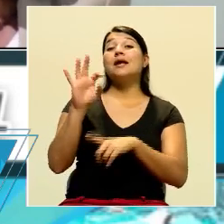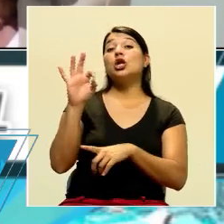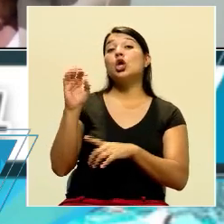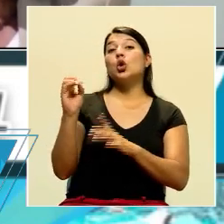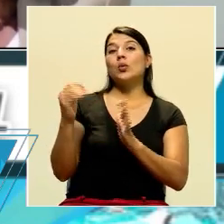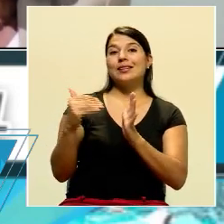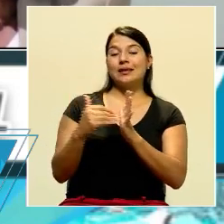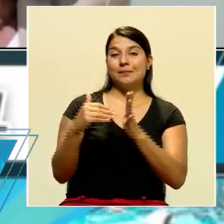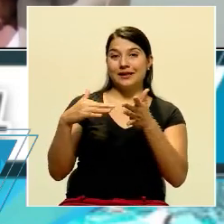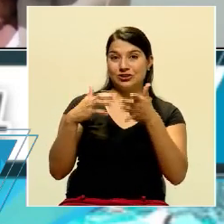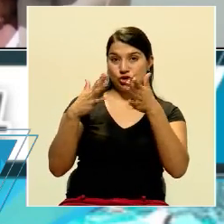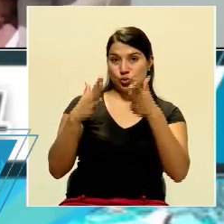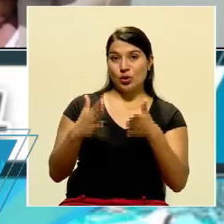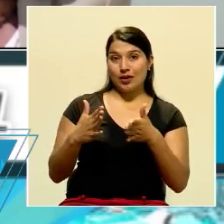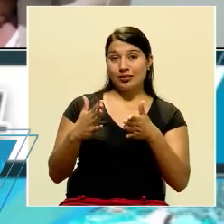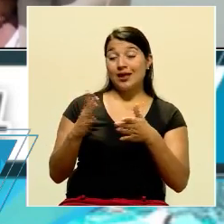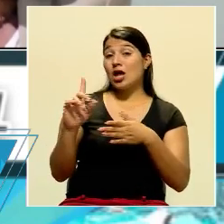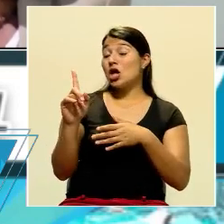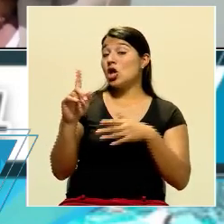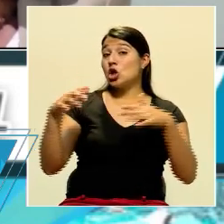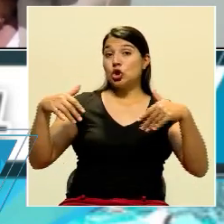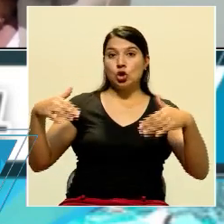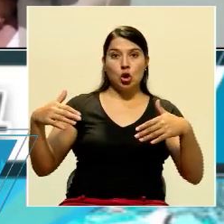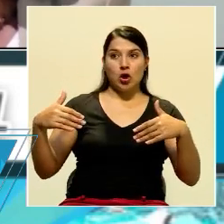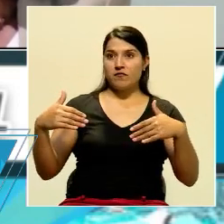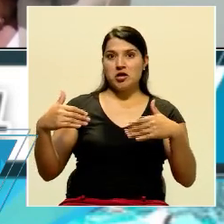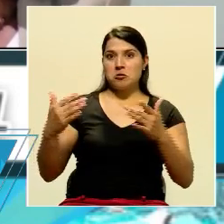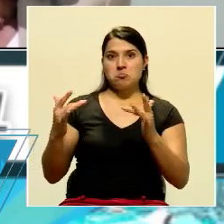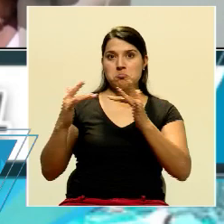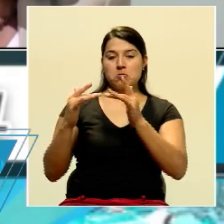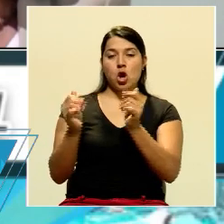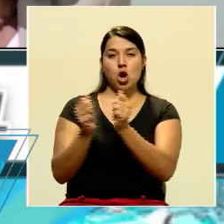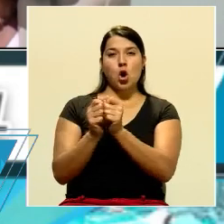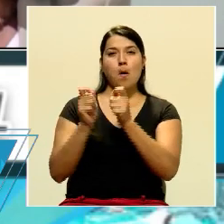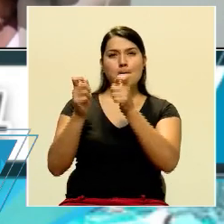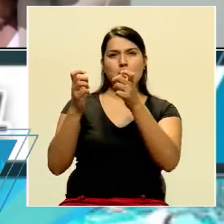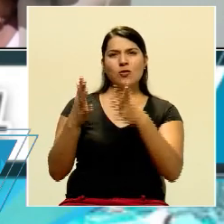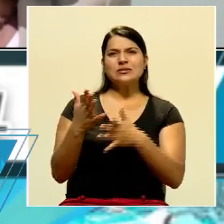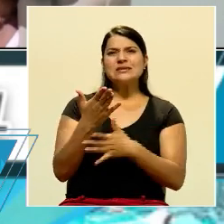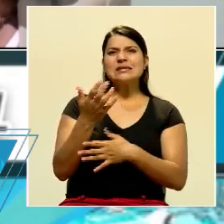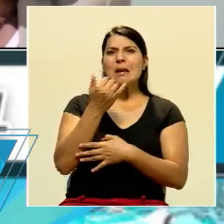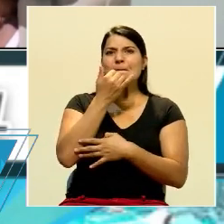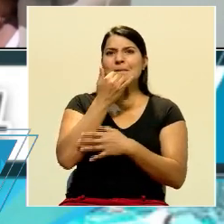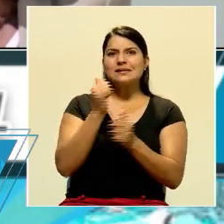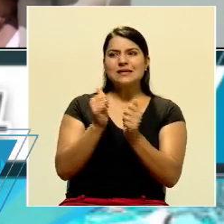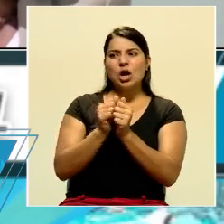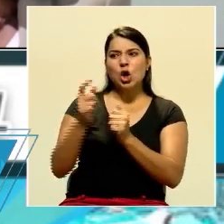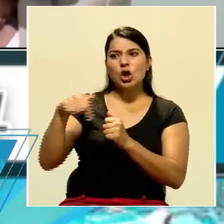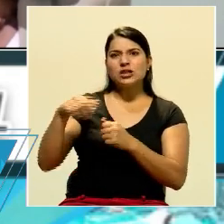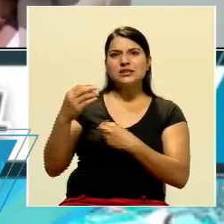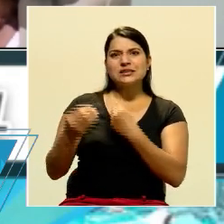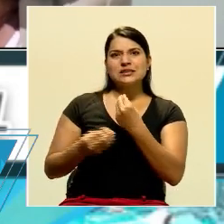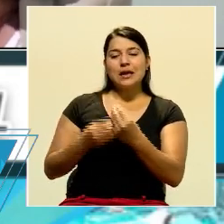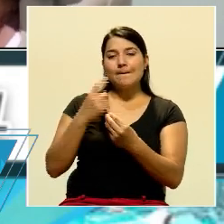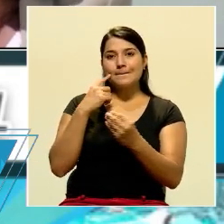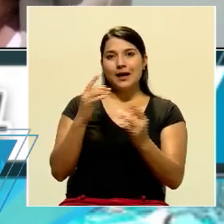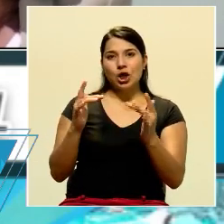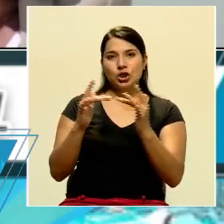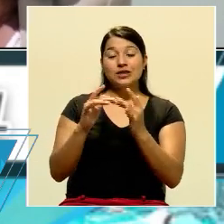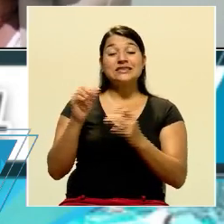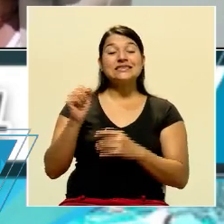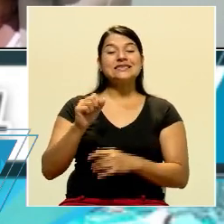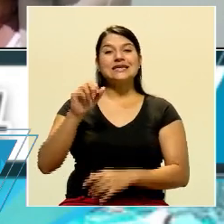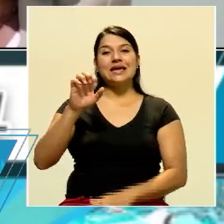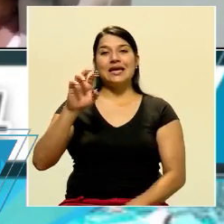90.000 estudiantes que no se han reportado con sus docentes. ¿Qué va a pasar con ellos? ¿Cómo conectarlos? Sí,